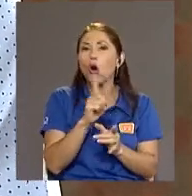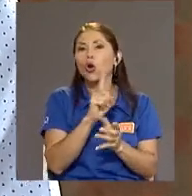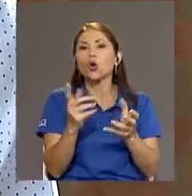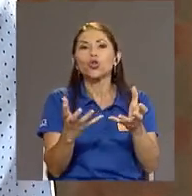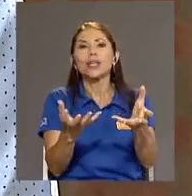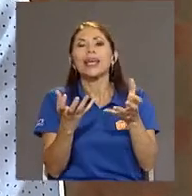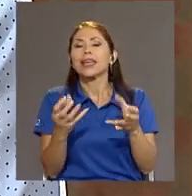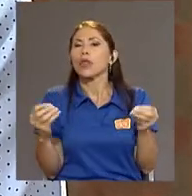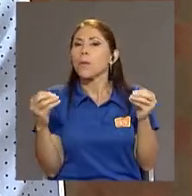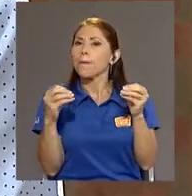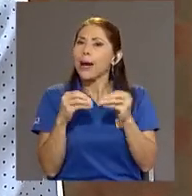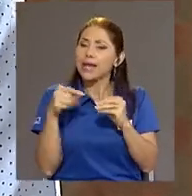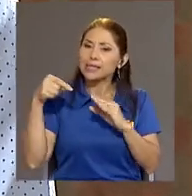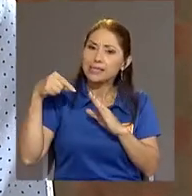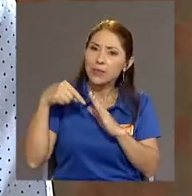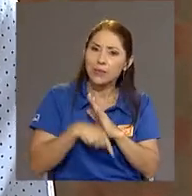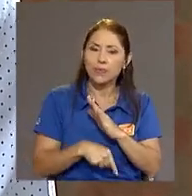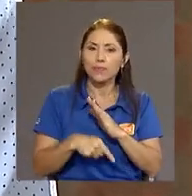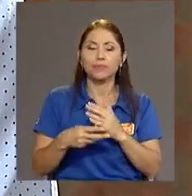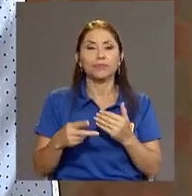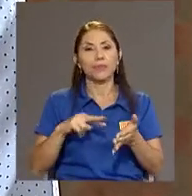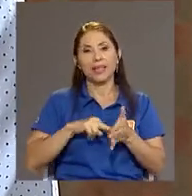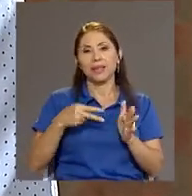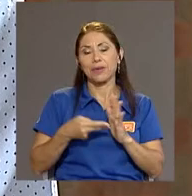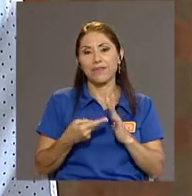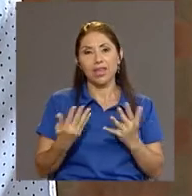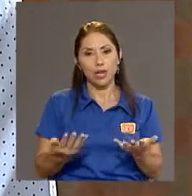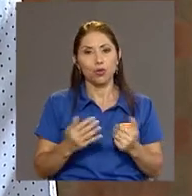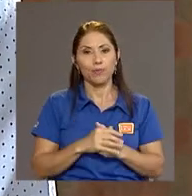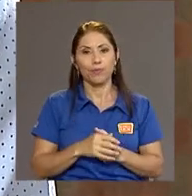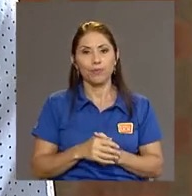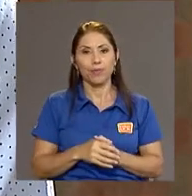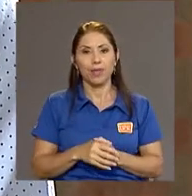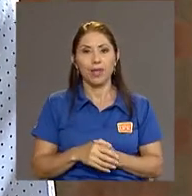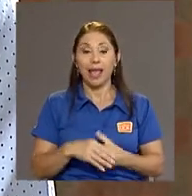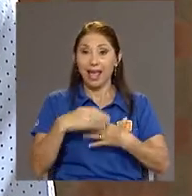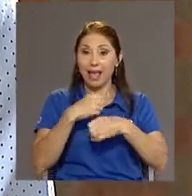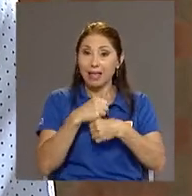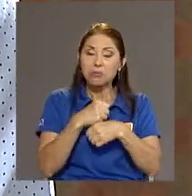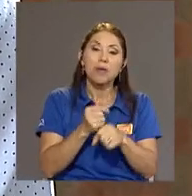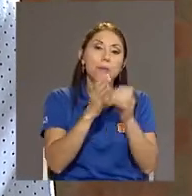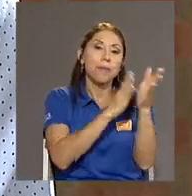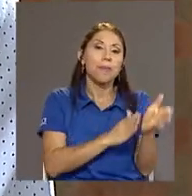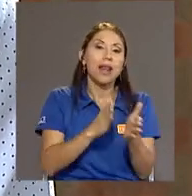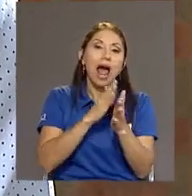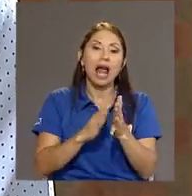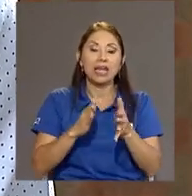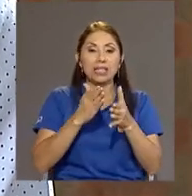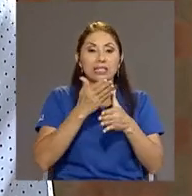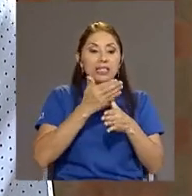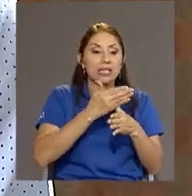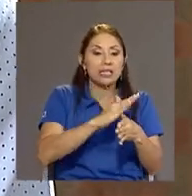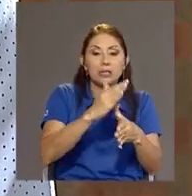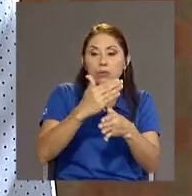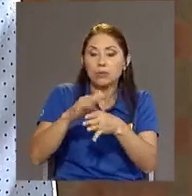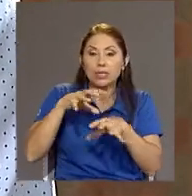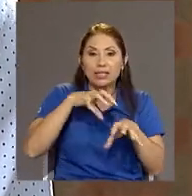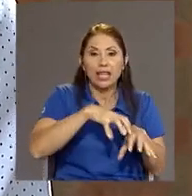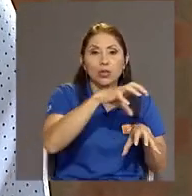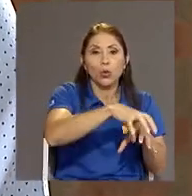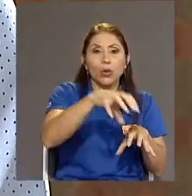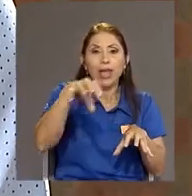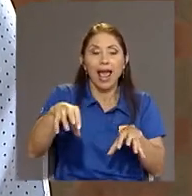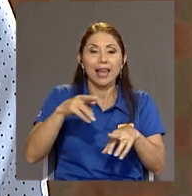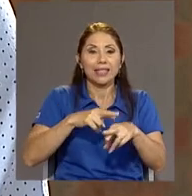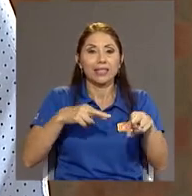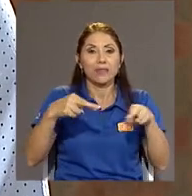esquematizarla más allá. ¿Y a qué me refiero? La generación de planes sectoriales, la generación de planes regionales, también como ha